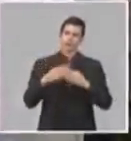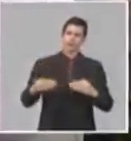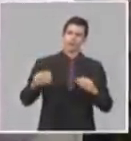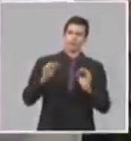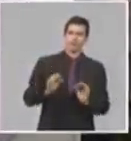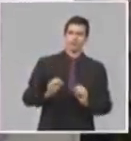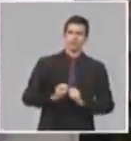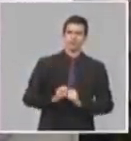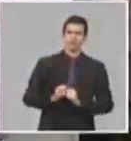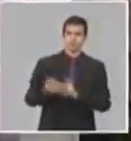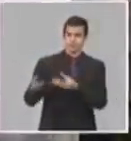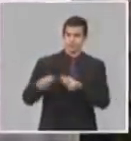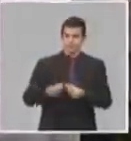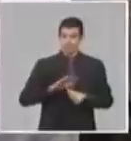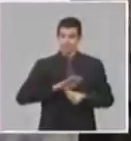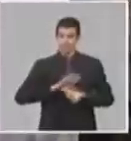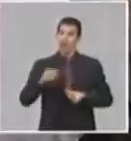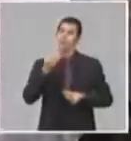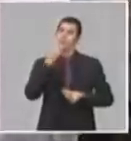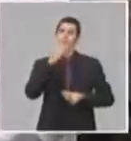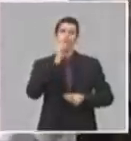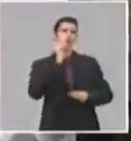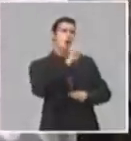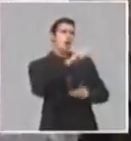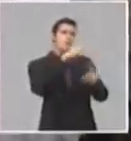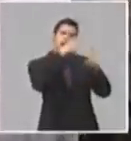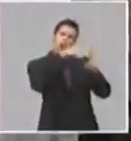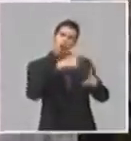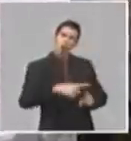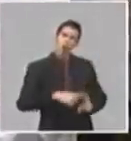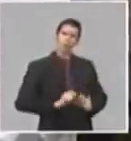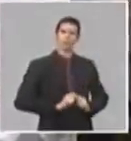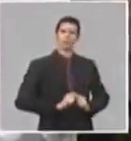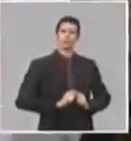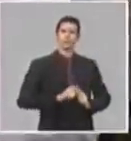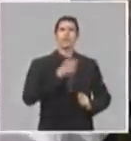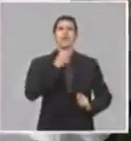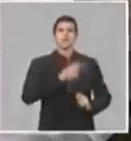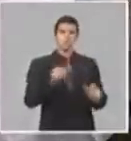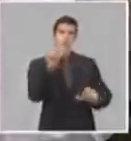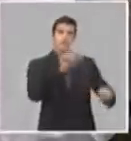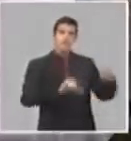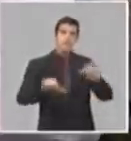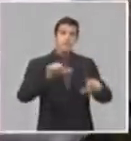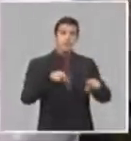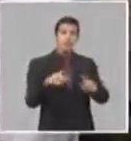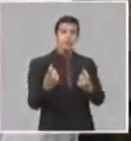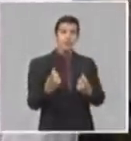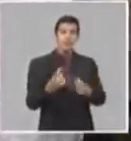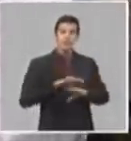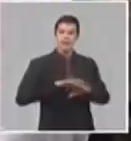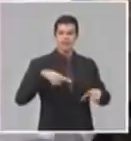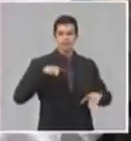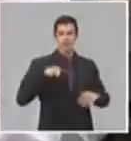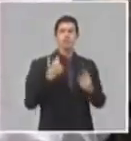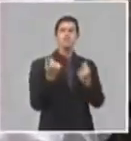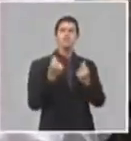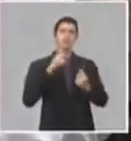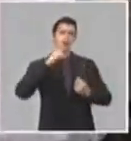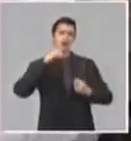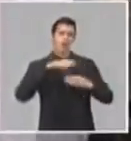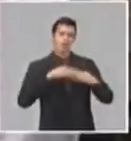vamos cerrando ciclos, y vamos buscando más autonomía, y vamos descentralizando decisiones, y vamos dando más oportunidades para